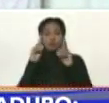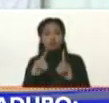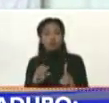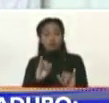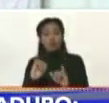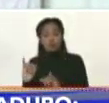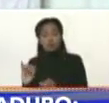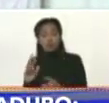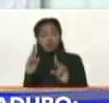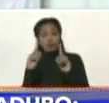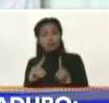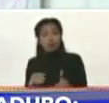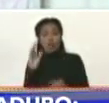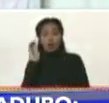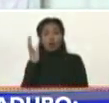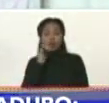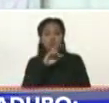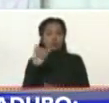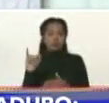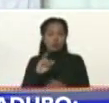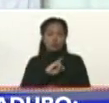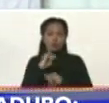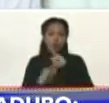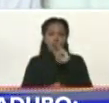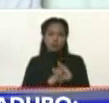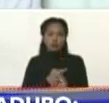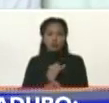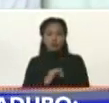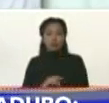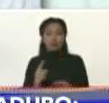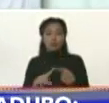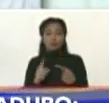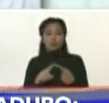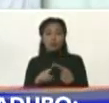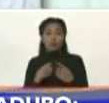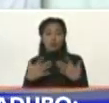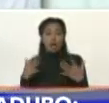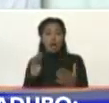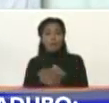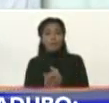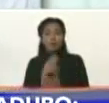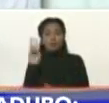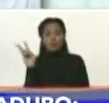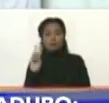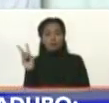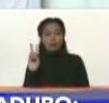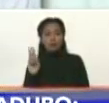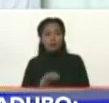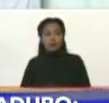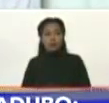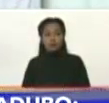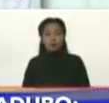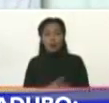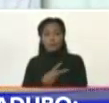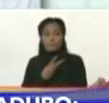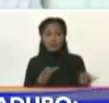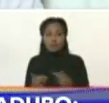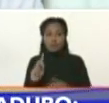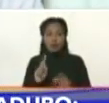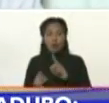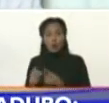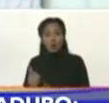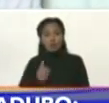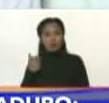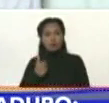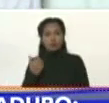ustedes en el Congreso Internacional. El primero, un gran amigo de Venezuela, nos ha visitado en varias oportunidades.